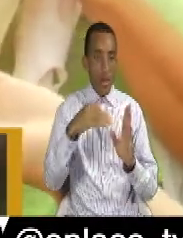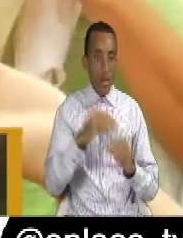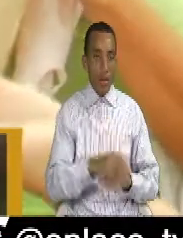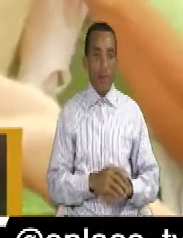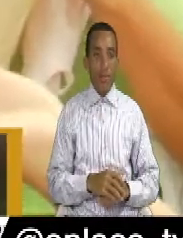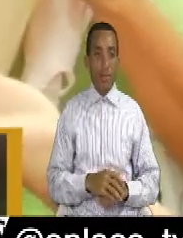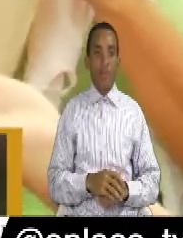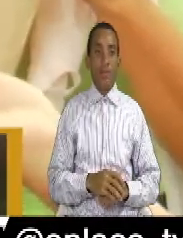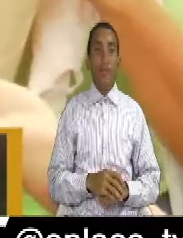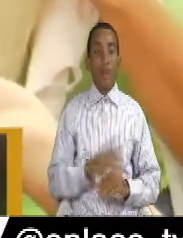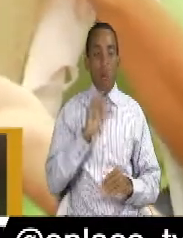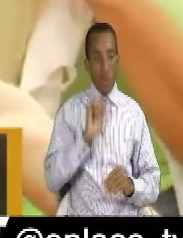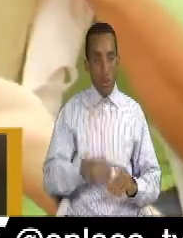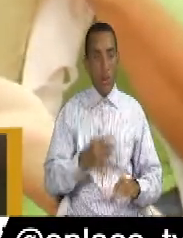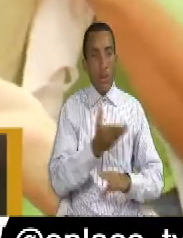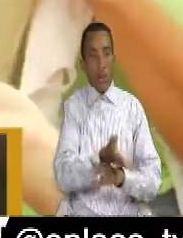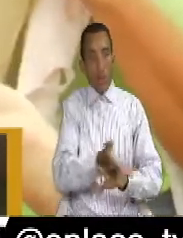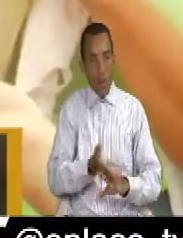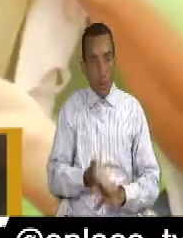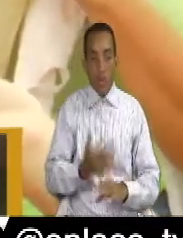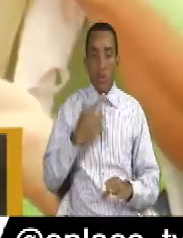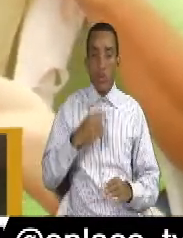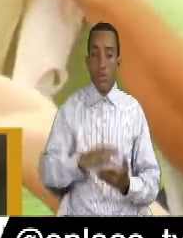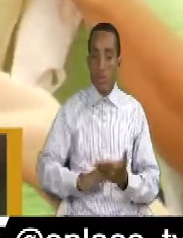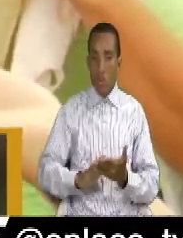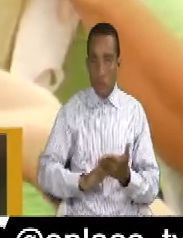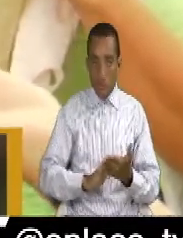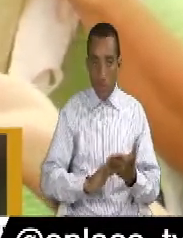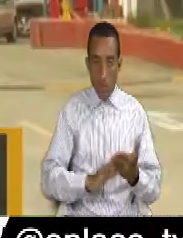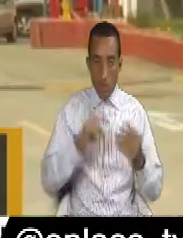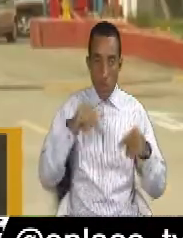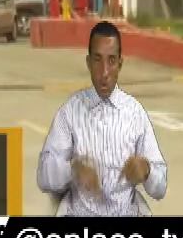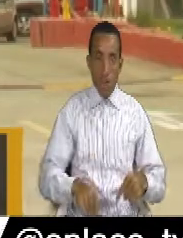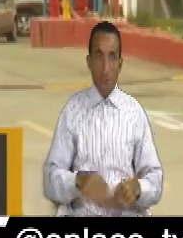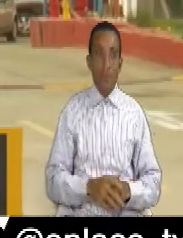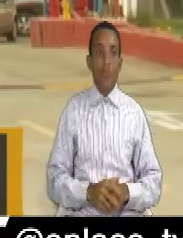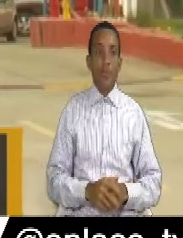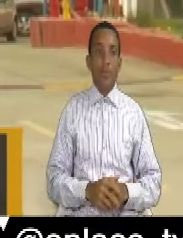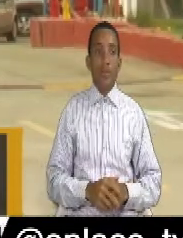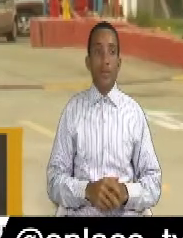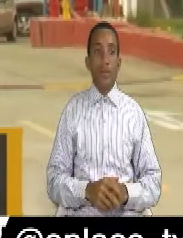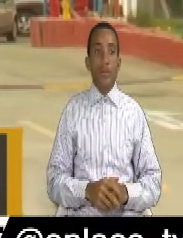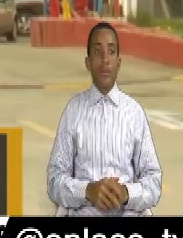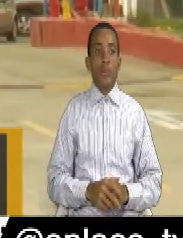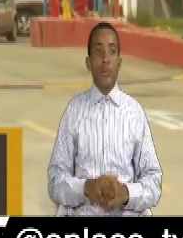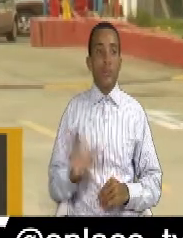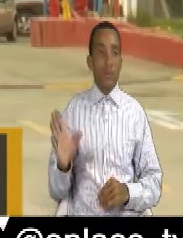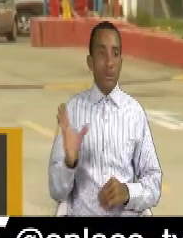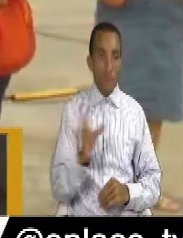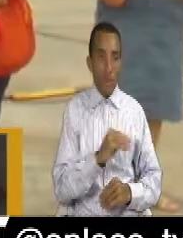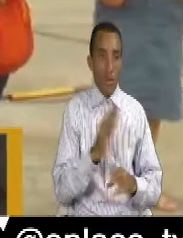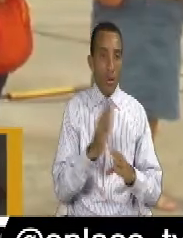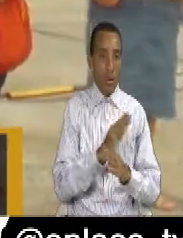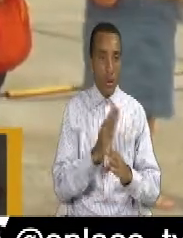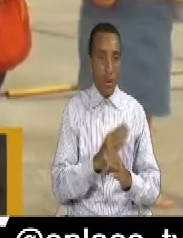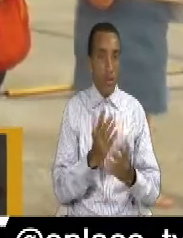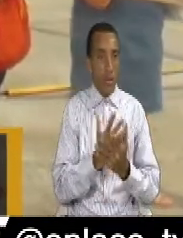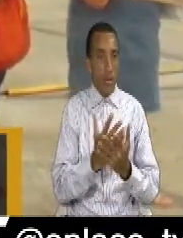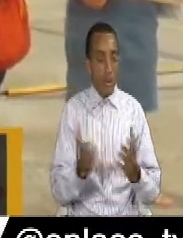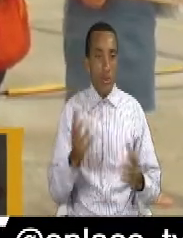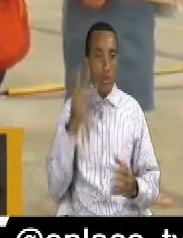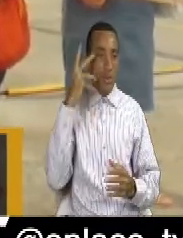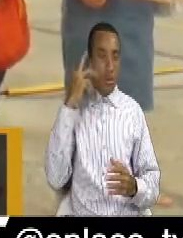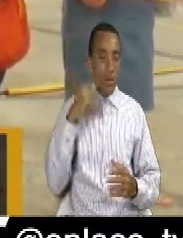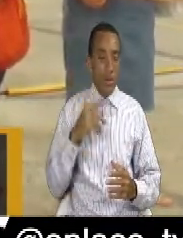estamos en el derecho de que les solucionen este problema hoy mismo a estos muchachos. Sorteando toda clase de dificultades, así pasan los días todos los